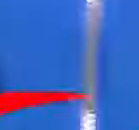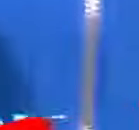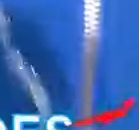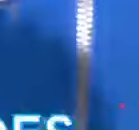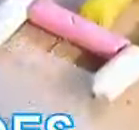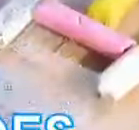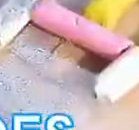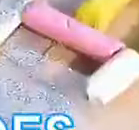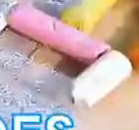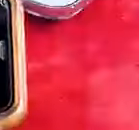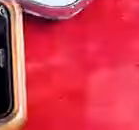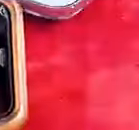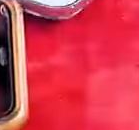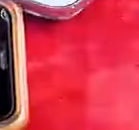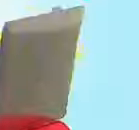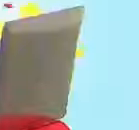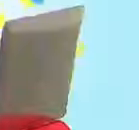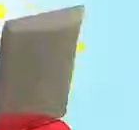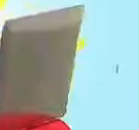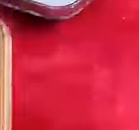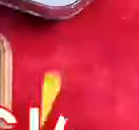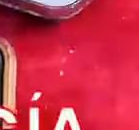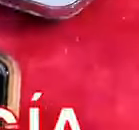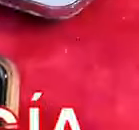experimentos, manualidades,